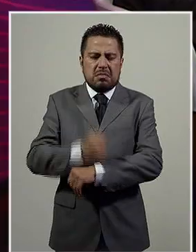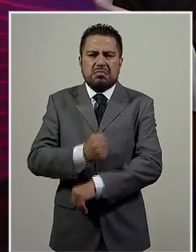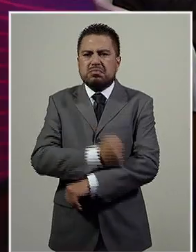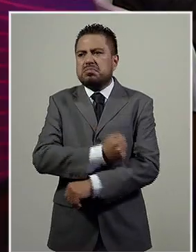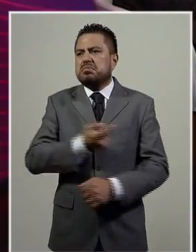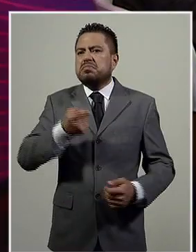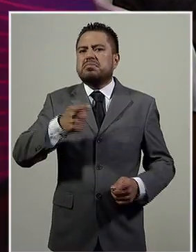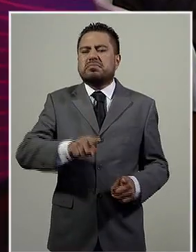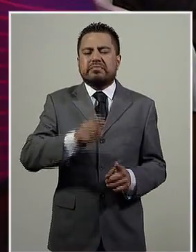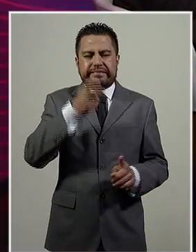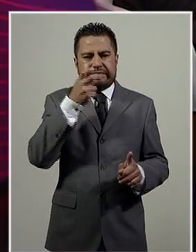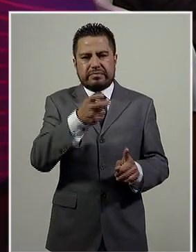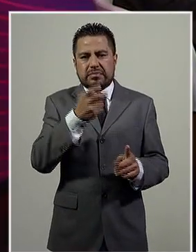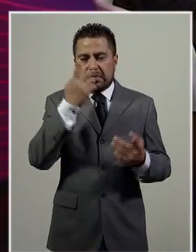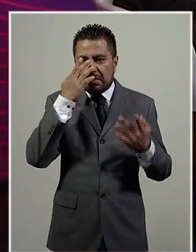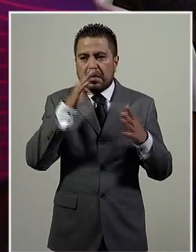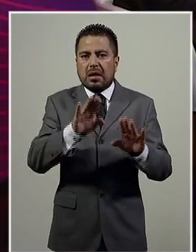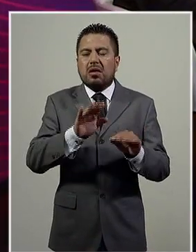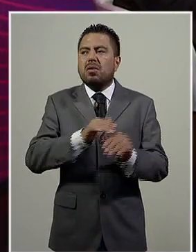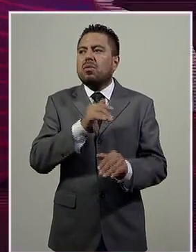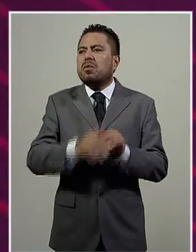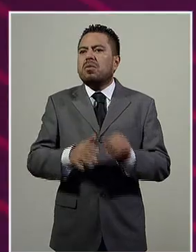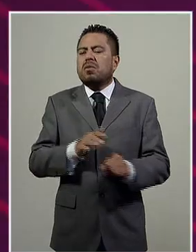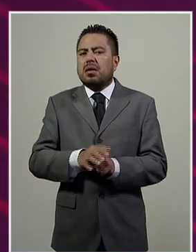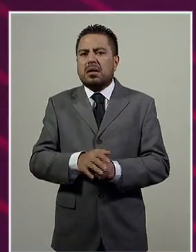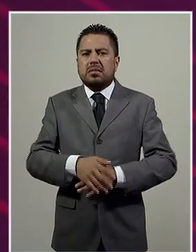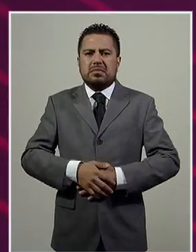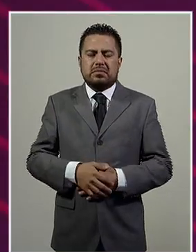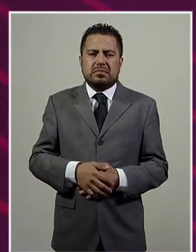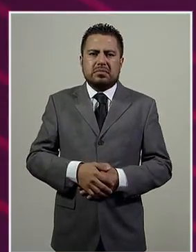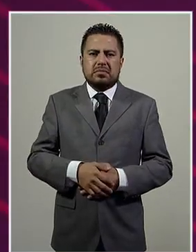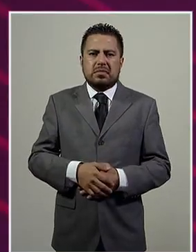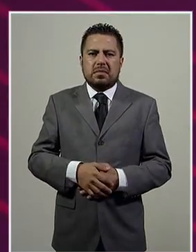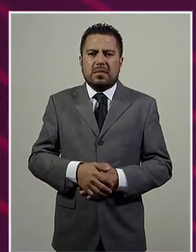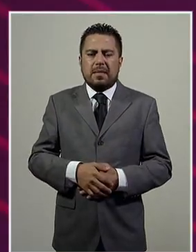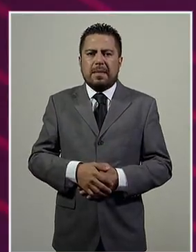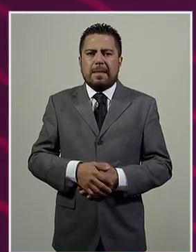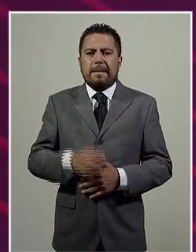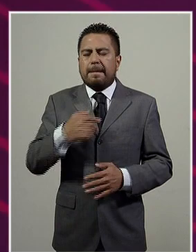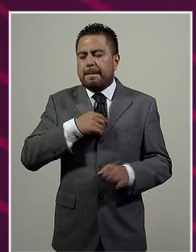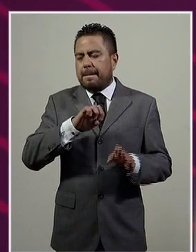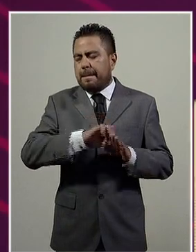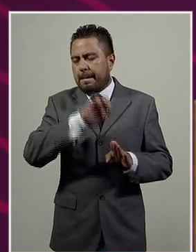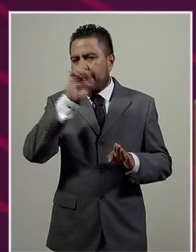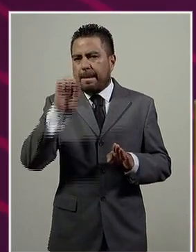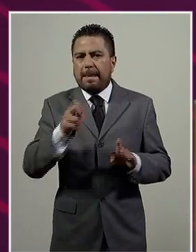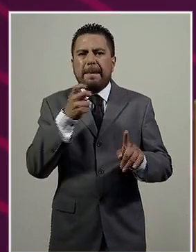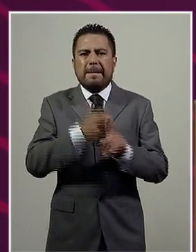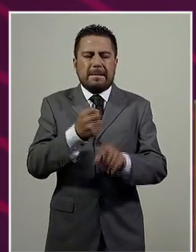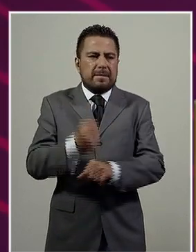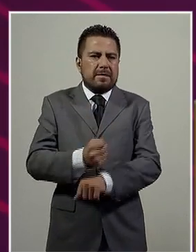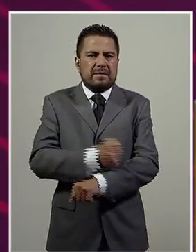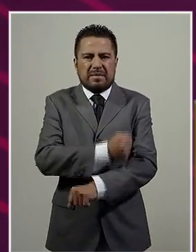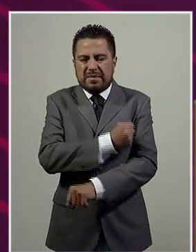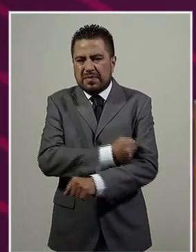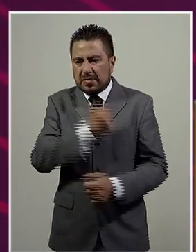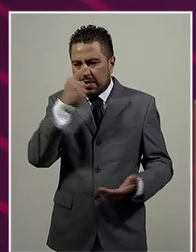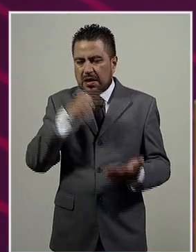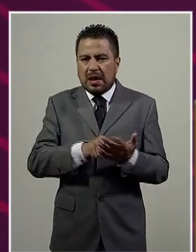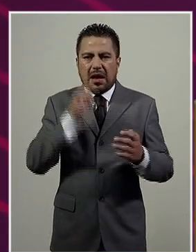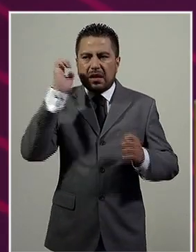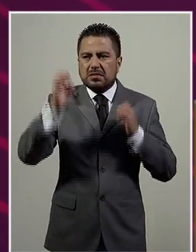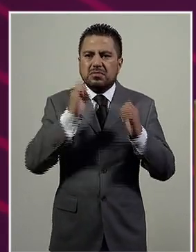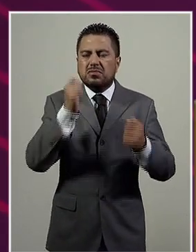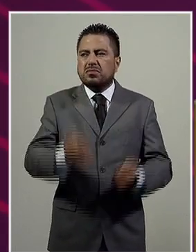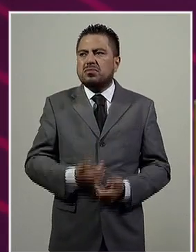Exacto. Eva, para cerrar. Bueno, por ejemplo, con esto de los tatuajes, creo que la